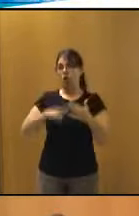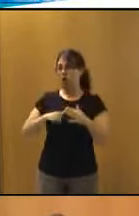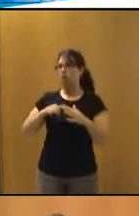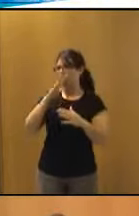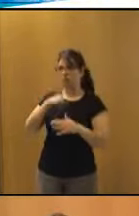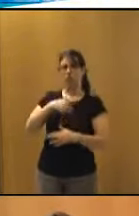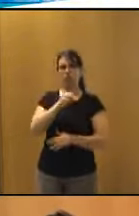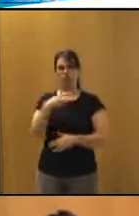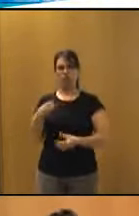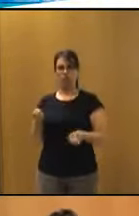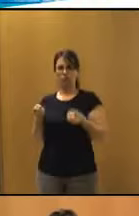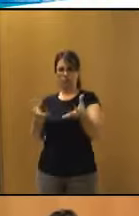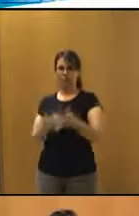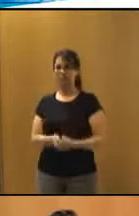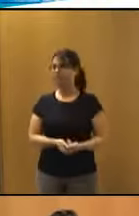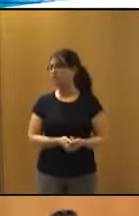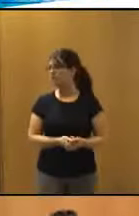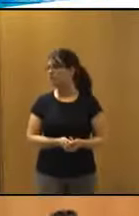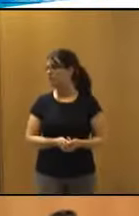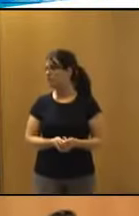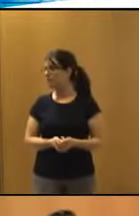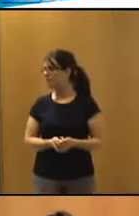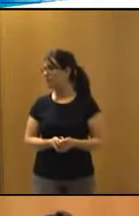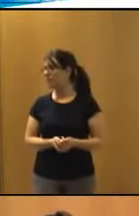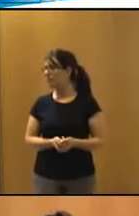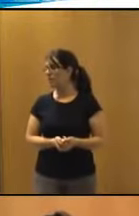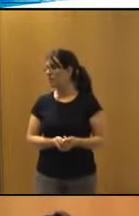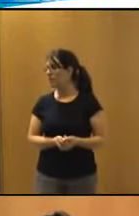compartimos entonces hoy con ustedes los resultados.